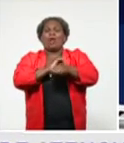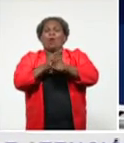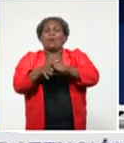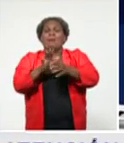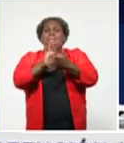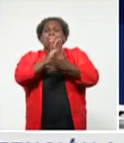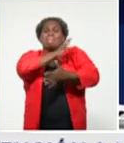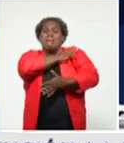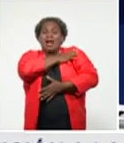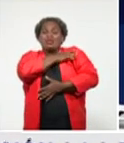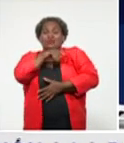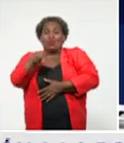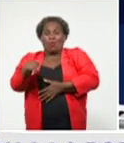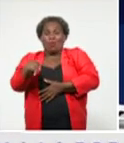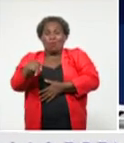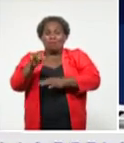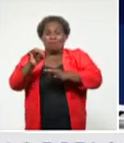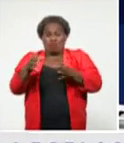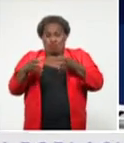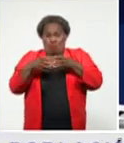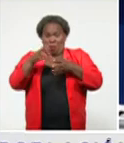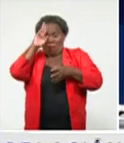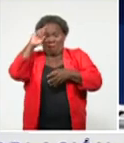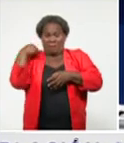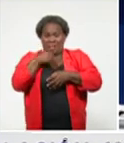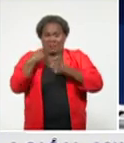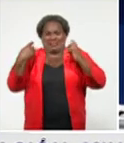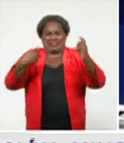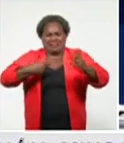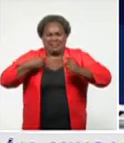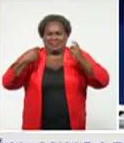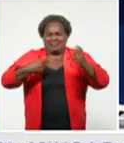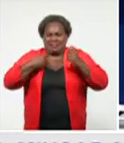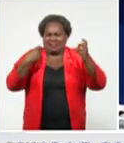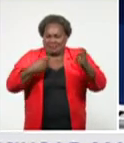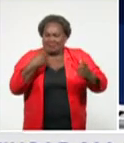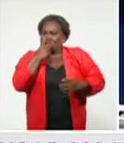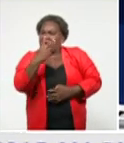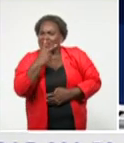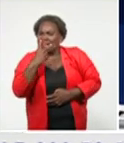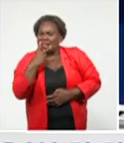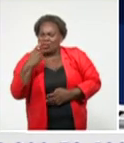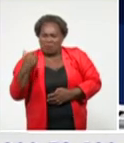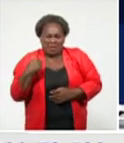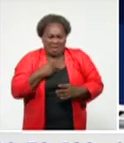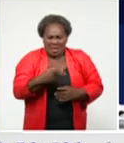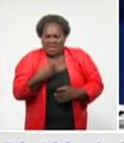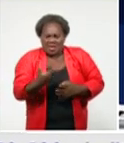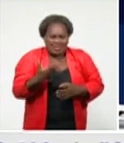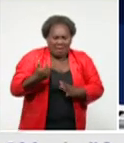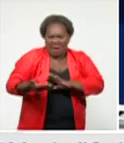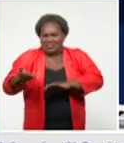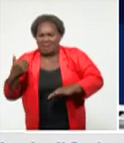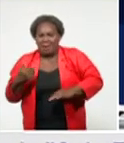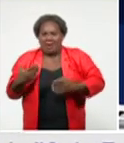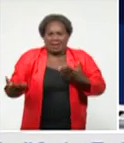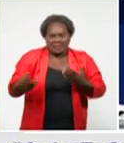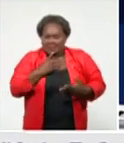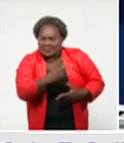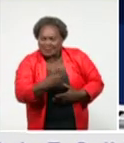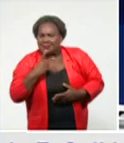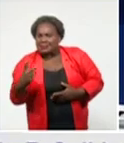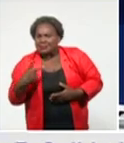que los pediatras, como digo yo, se batieron, le dieron la atención como se le da a todos nuestros niños y a todas las personas en